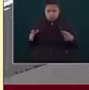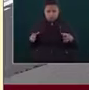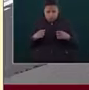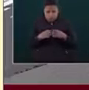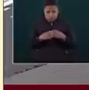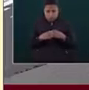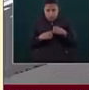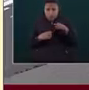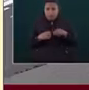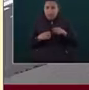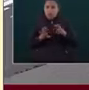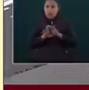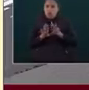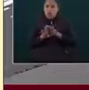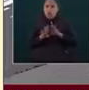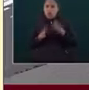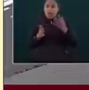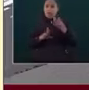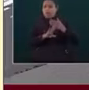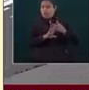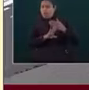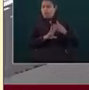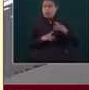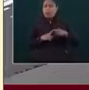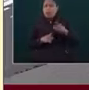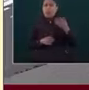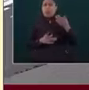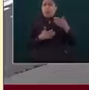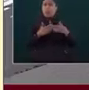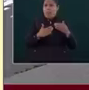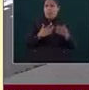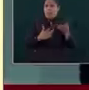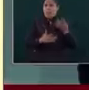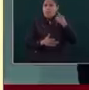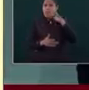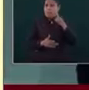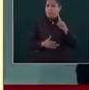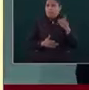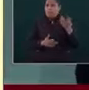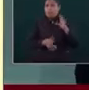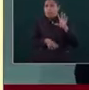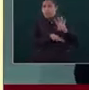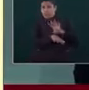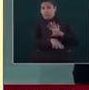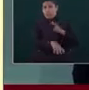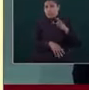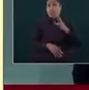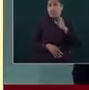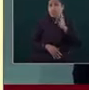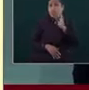a quejarse que la reforma eléctrica y que